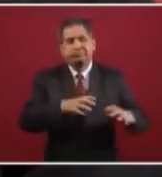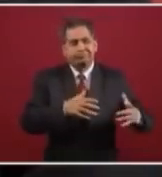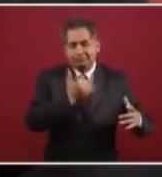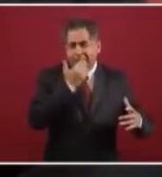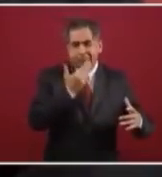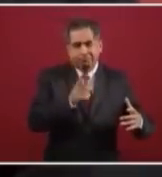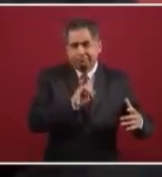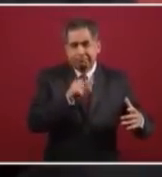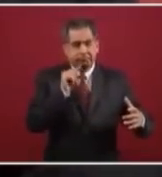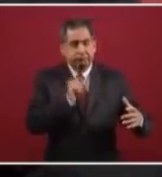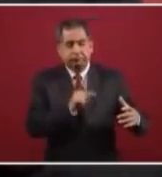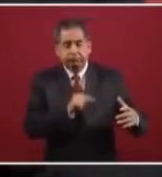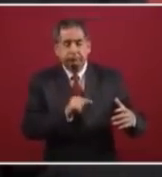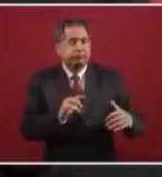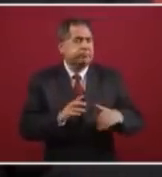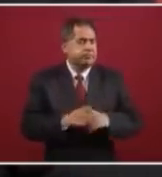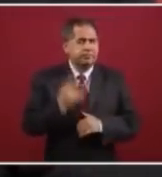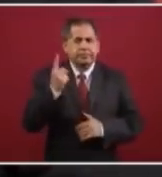significó